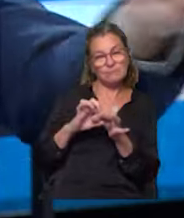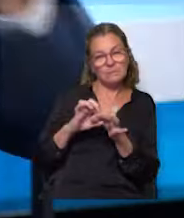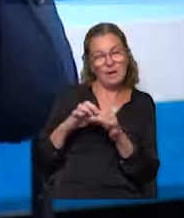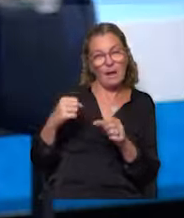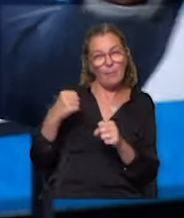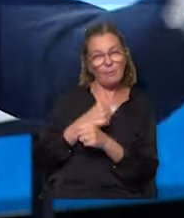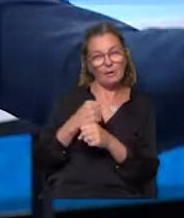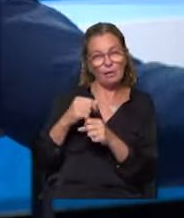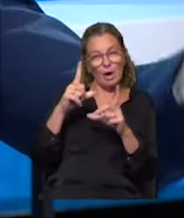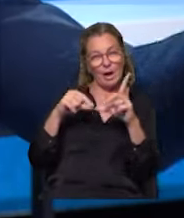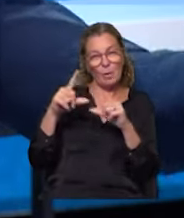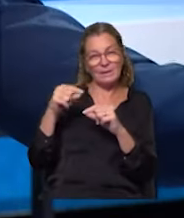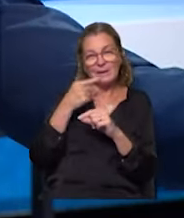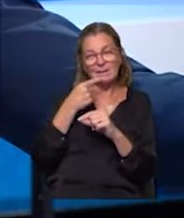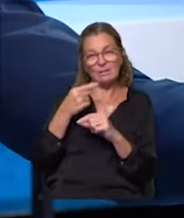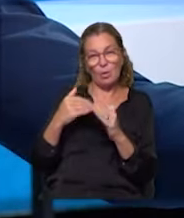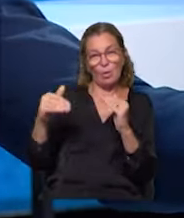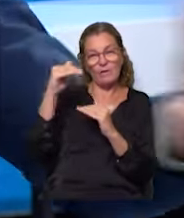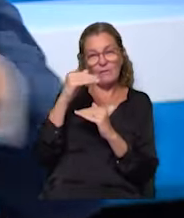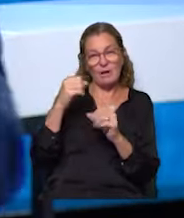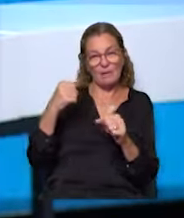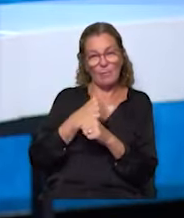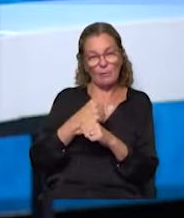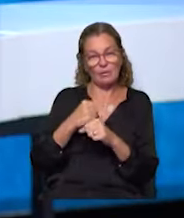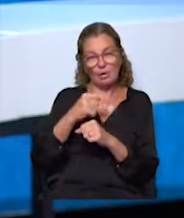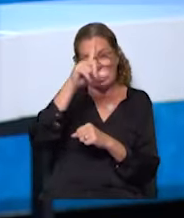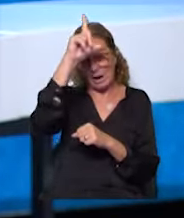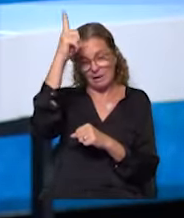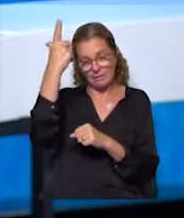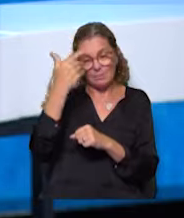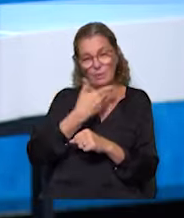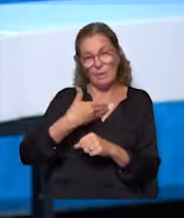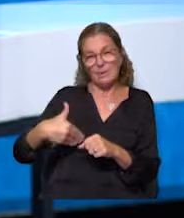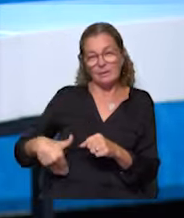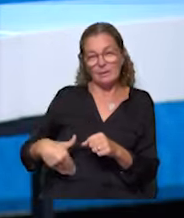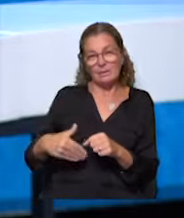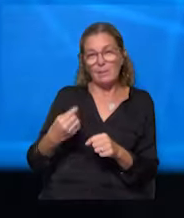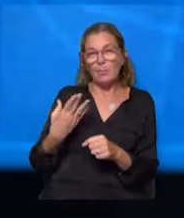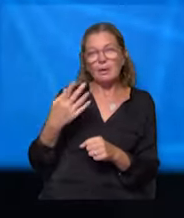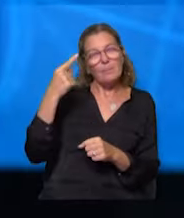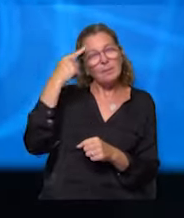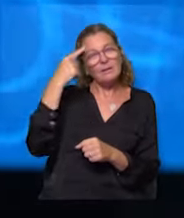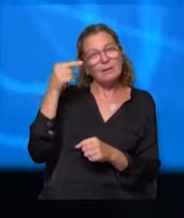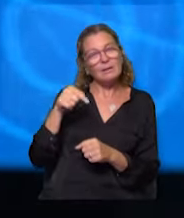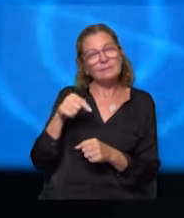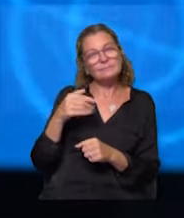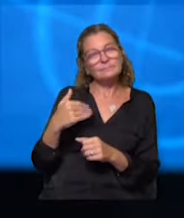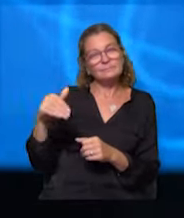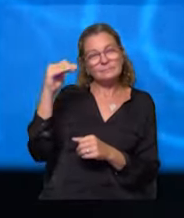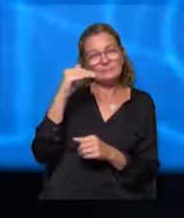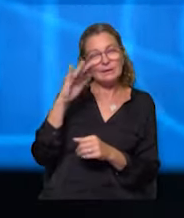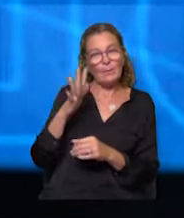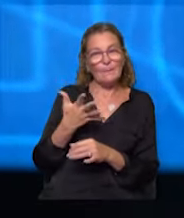aprobación encuestas que le dan un nivel alto de aprobación a la calle po al presidente Por qué crees que pasa eso alto alto